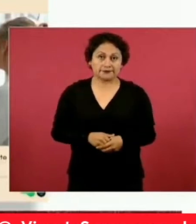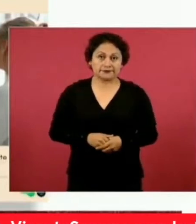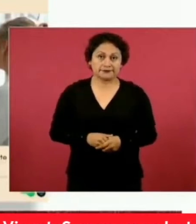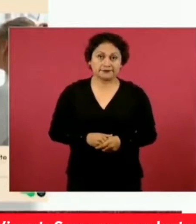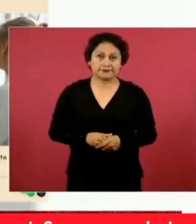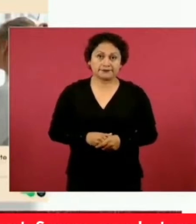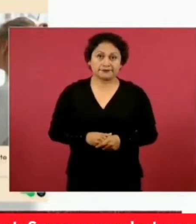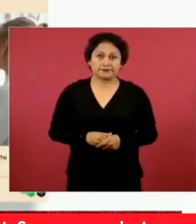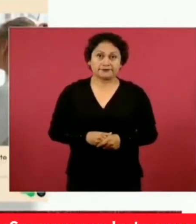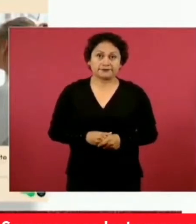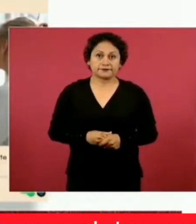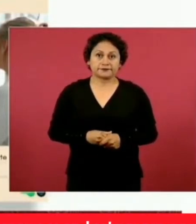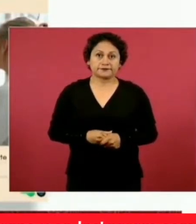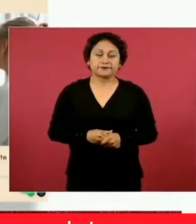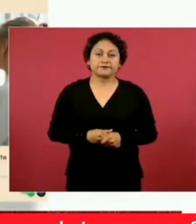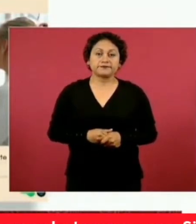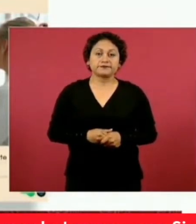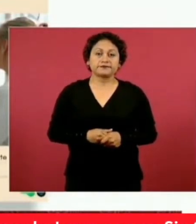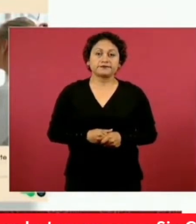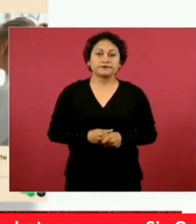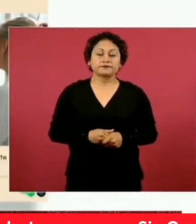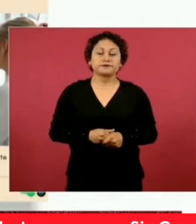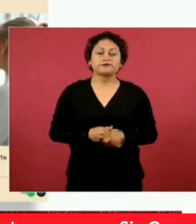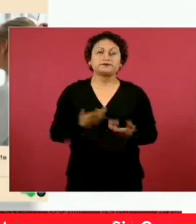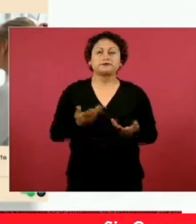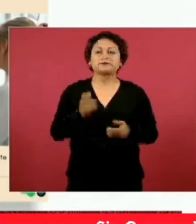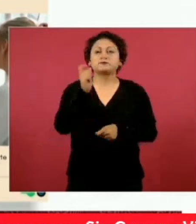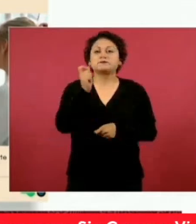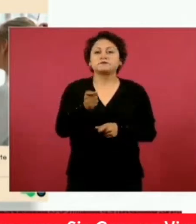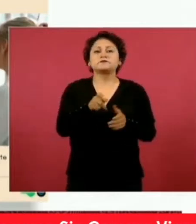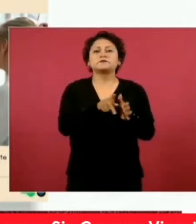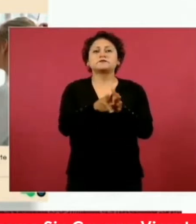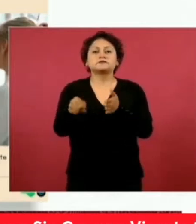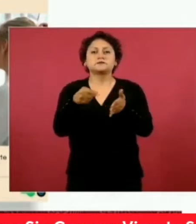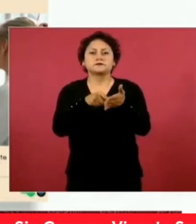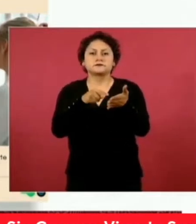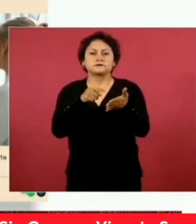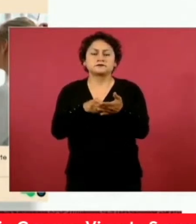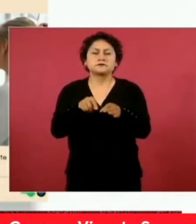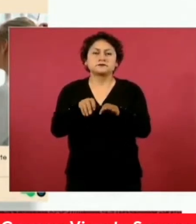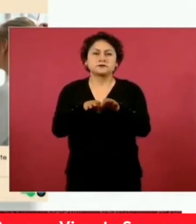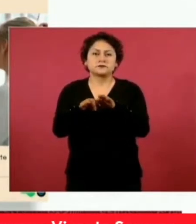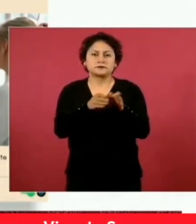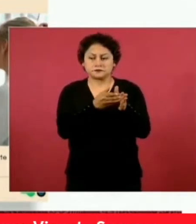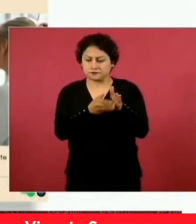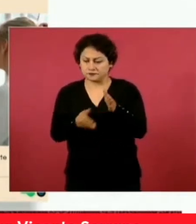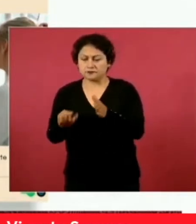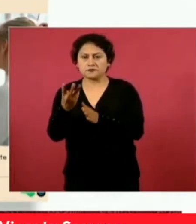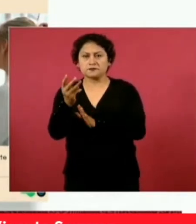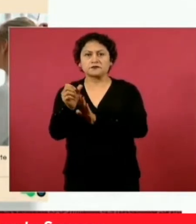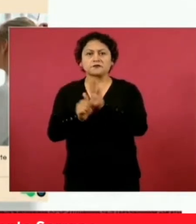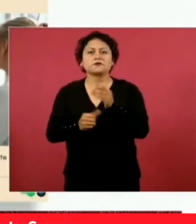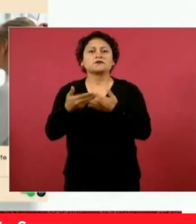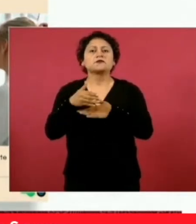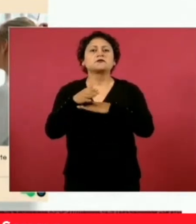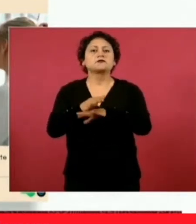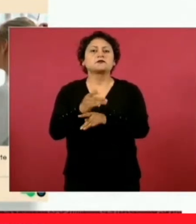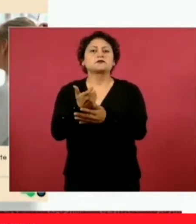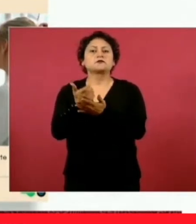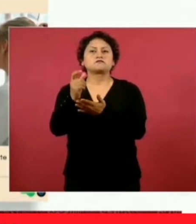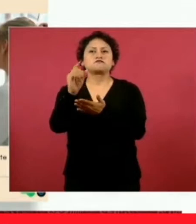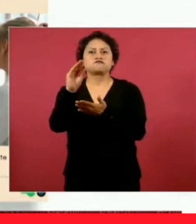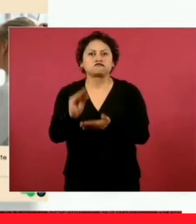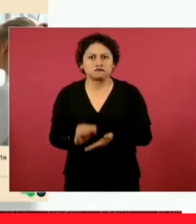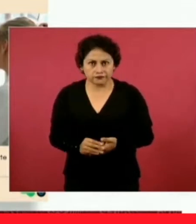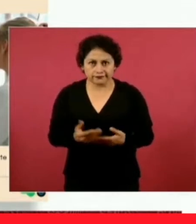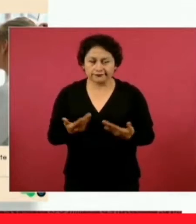Economista publicó a 8 columnas, Generación de empleo cierra el semestre con saldo negativo. Comunicado que se